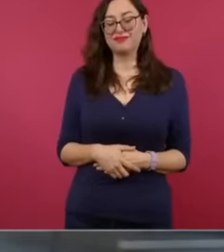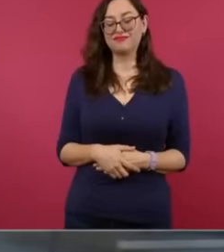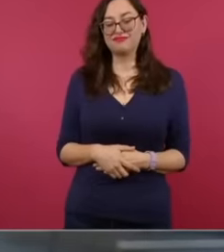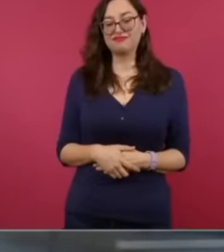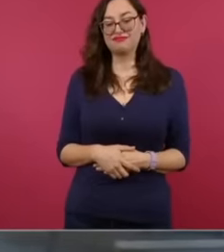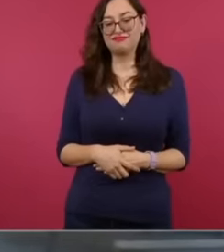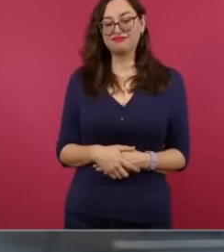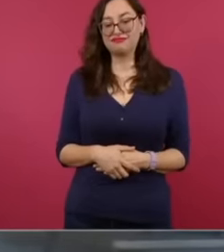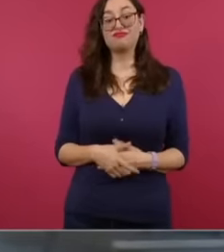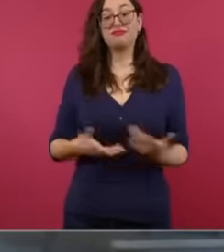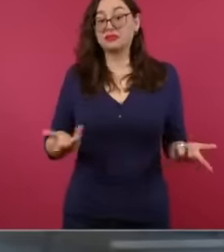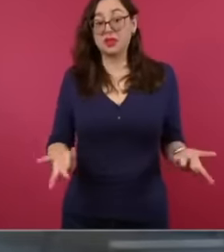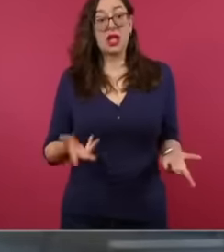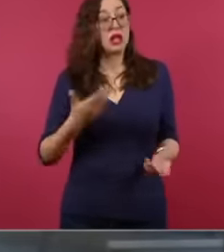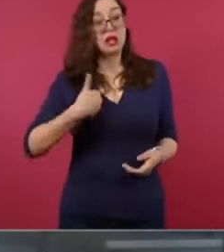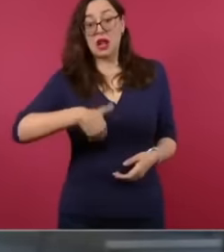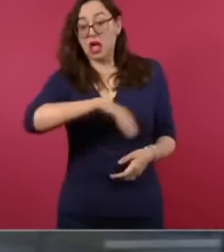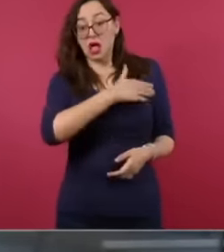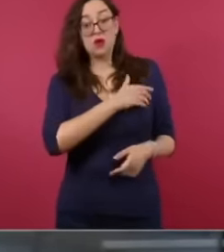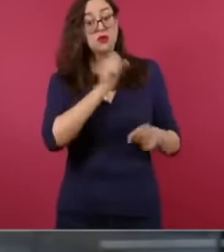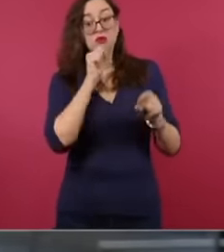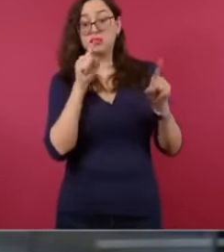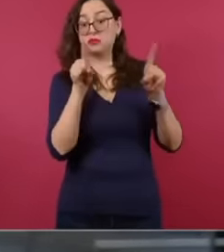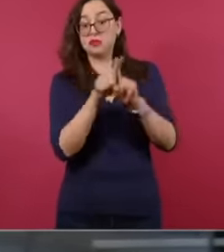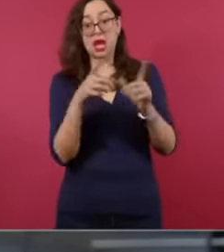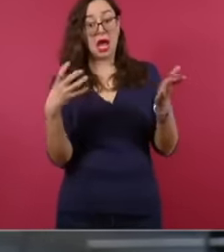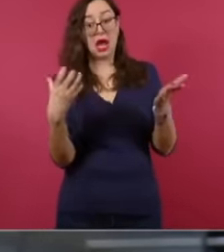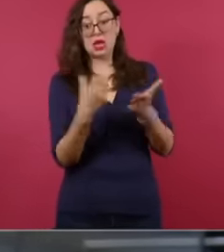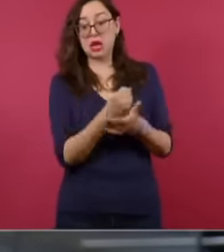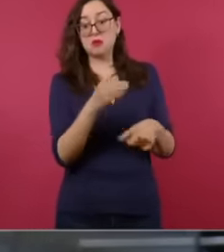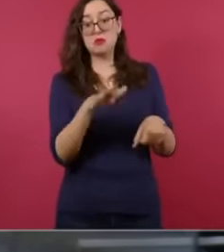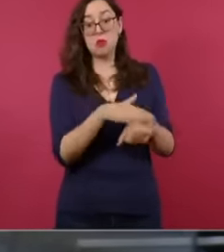presidente. Así como va a llegar Claudia por la marca, por usted,